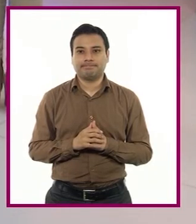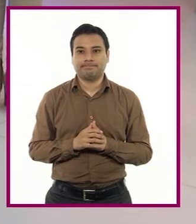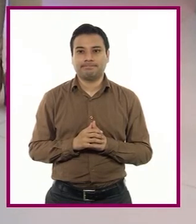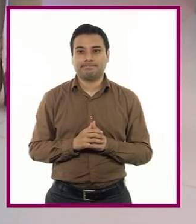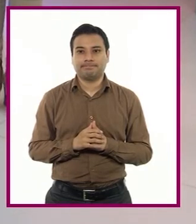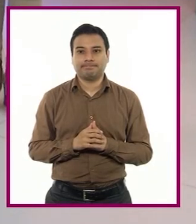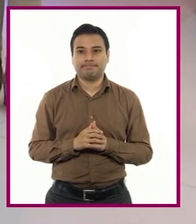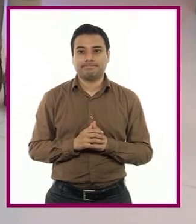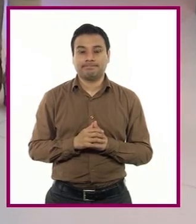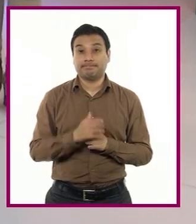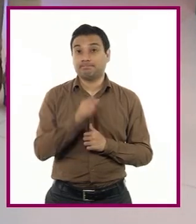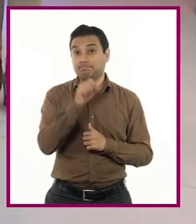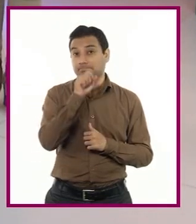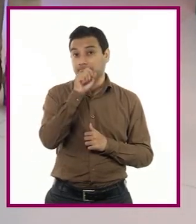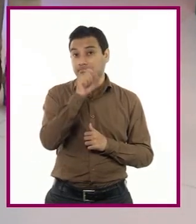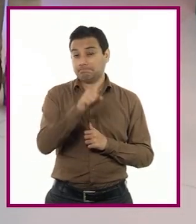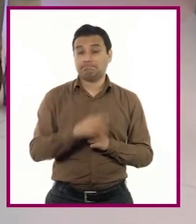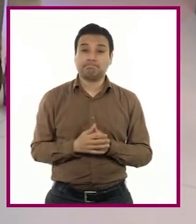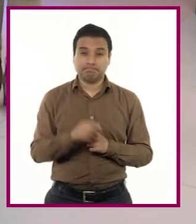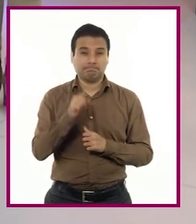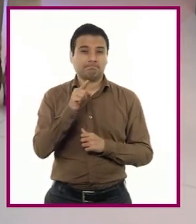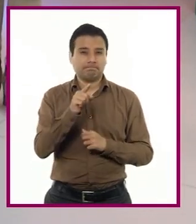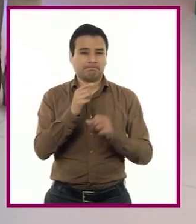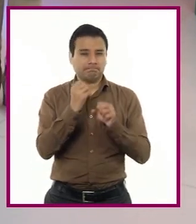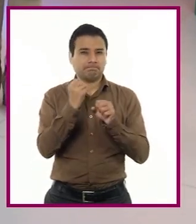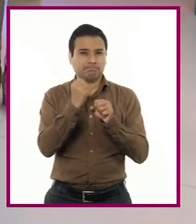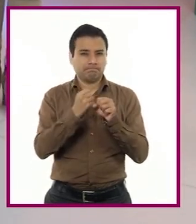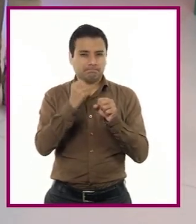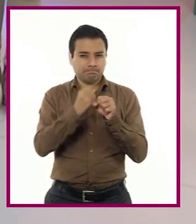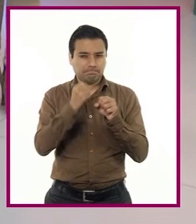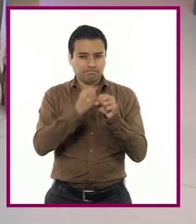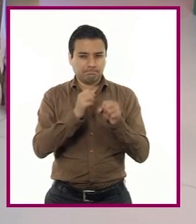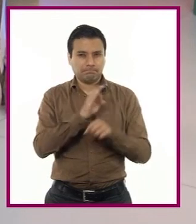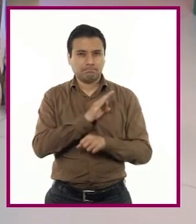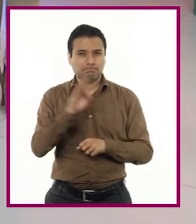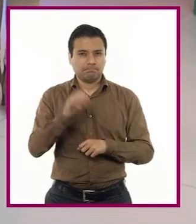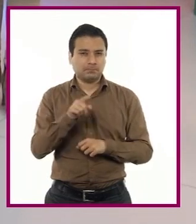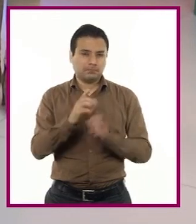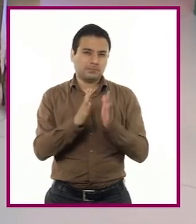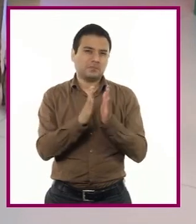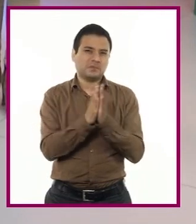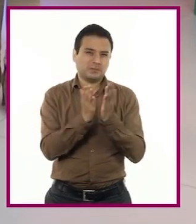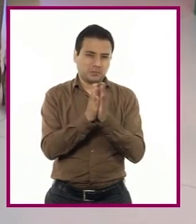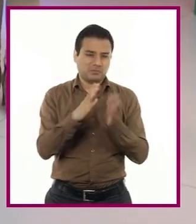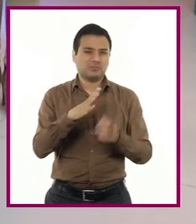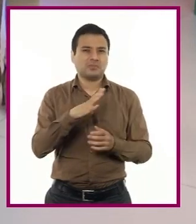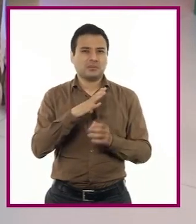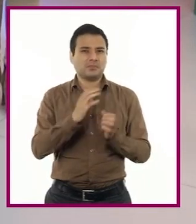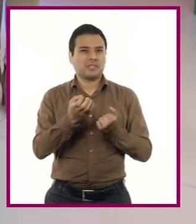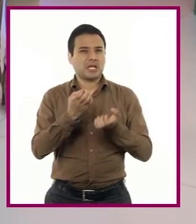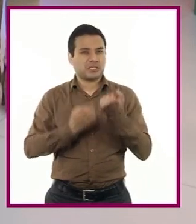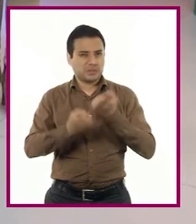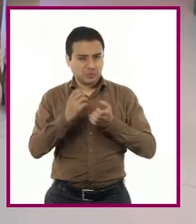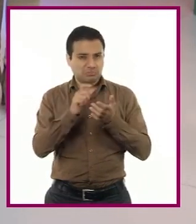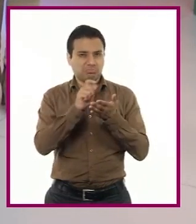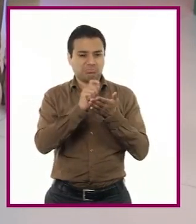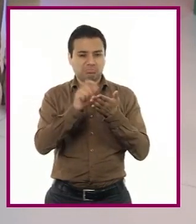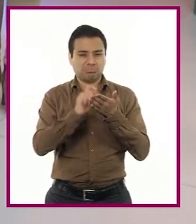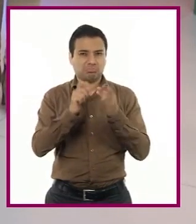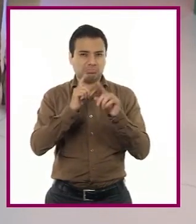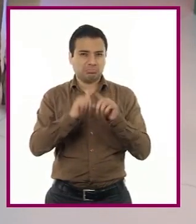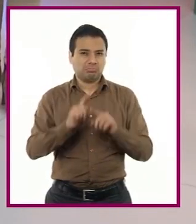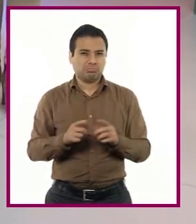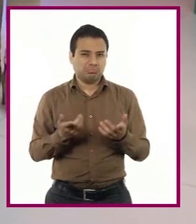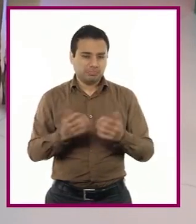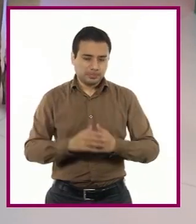De igual manera, pueden practicar lo aprendido en la sesión a través de su libro de texto o buscar otras actividades que se relacionen